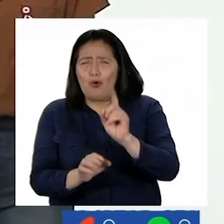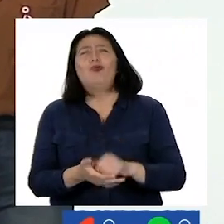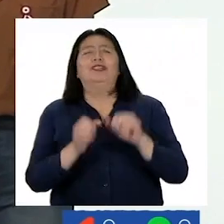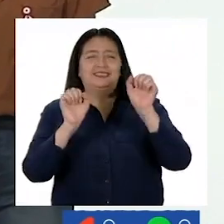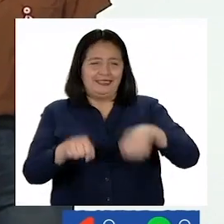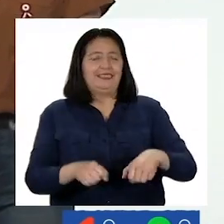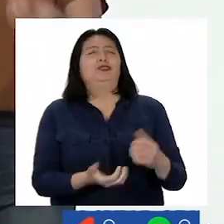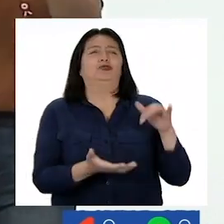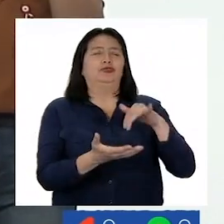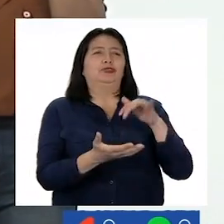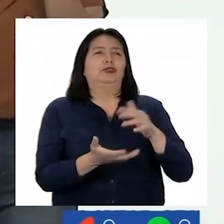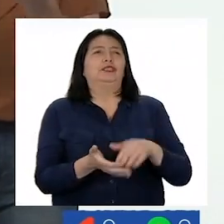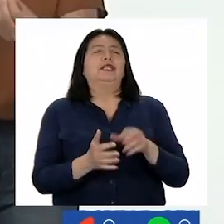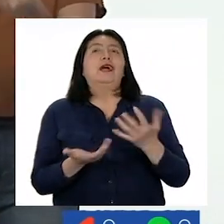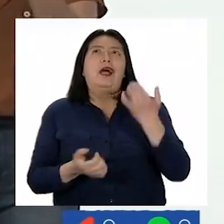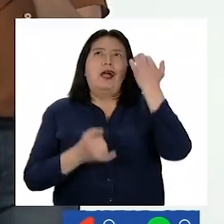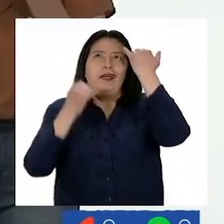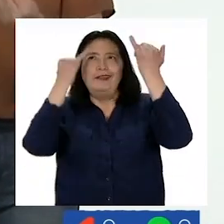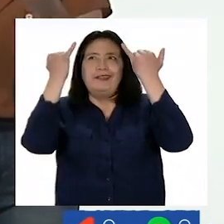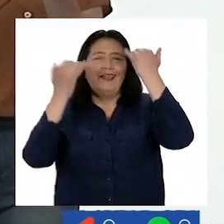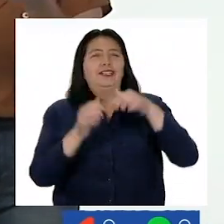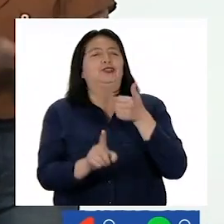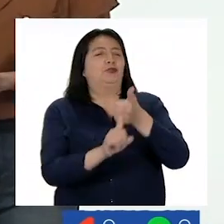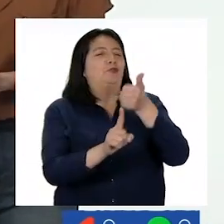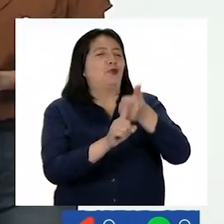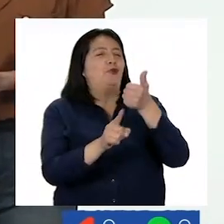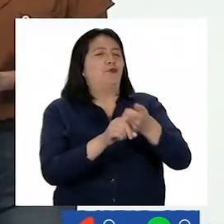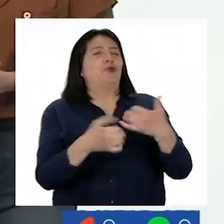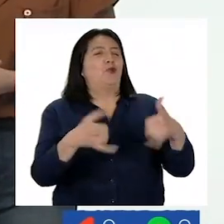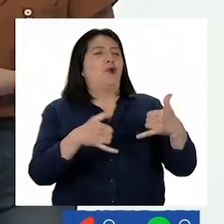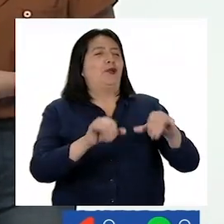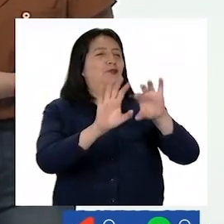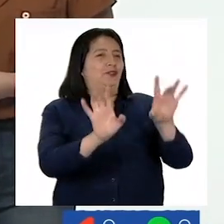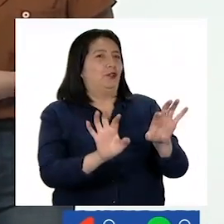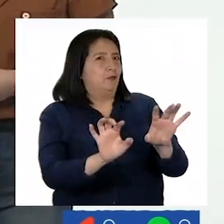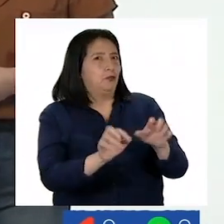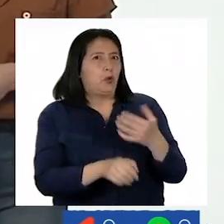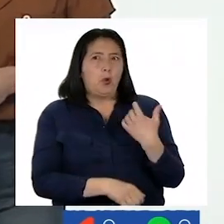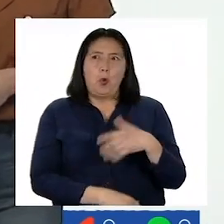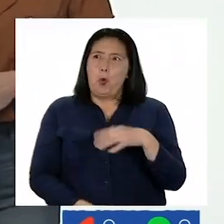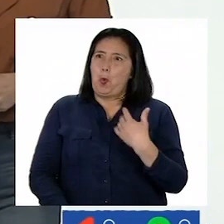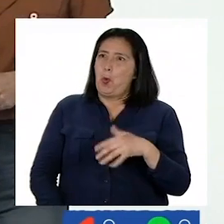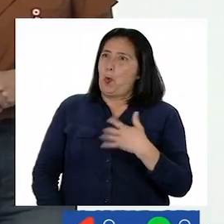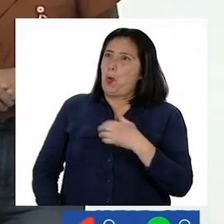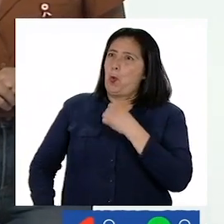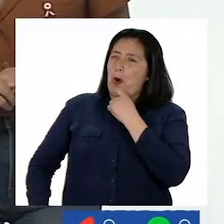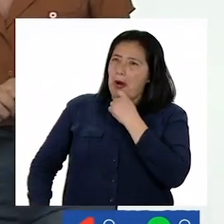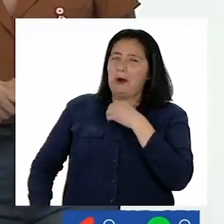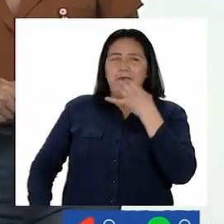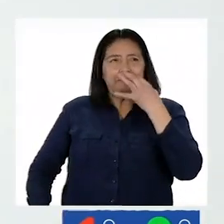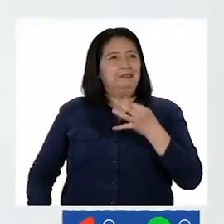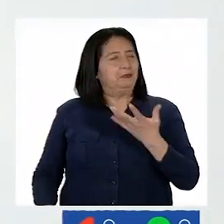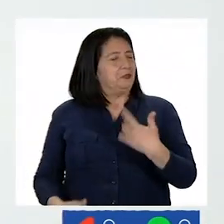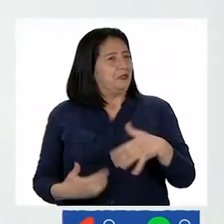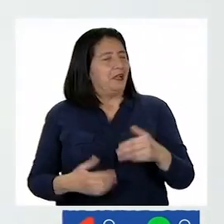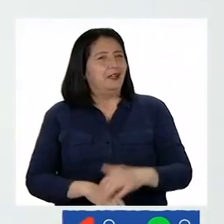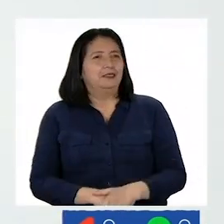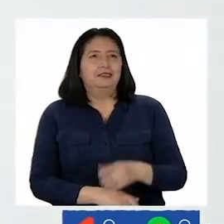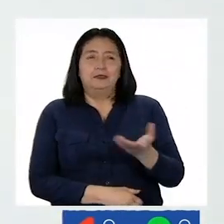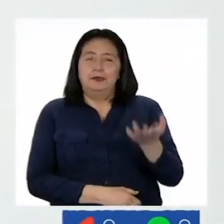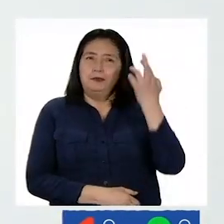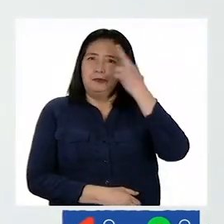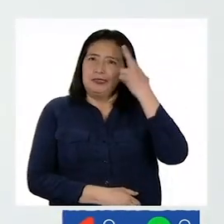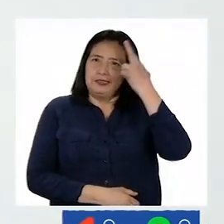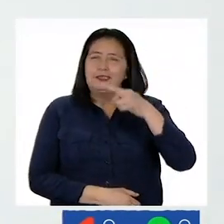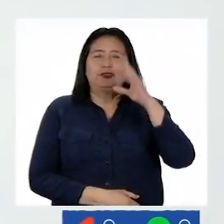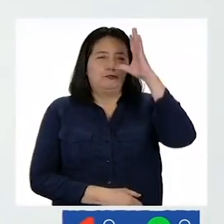estudiantes también aprendieron a crear sus propios videojuegos. ¡Asu! Esto sí que es increíble. Por ello,